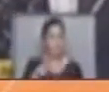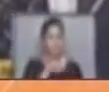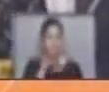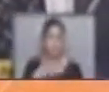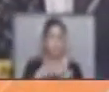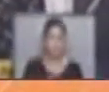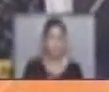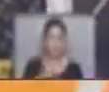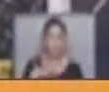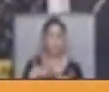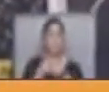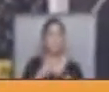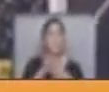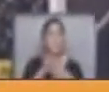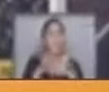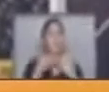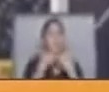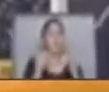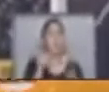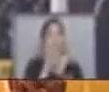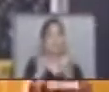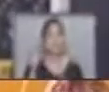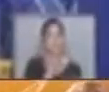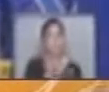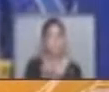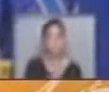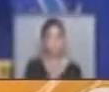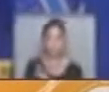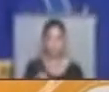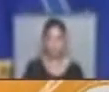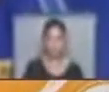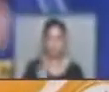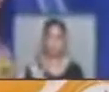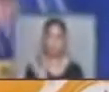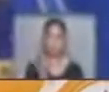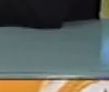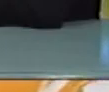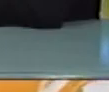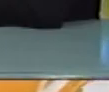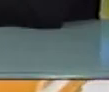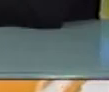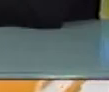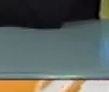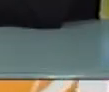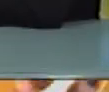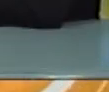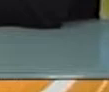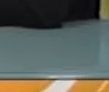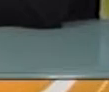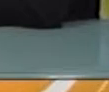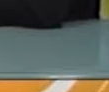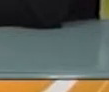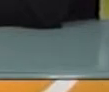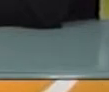no va acorde a la historia de la corona española, en torno a la historia, digamos, de la corona española, y entienden que el accionar actual de la